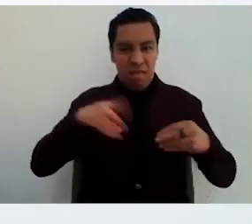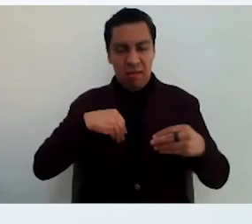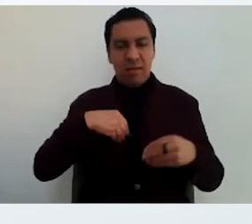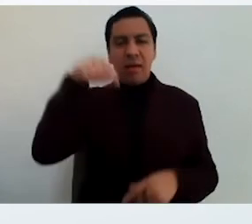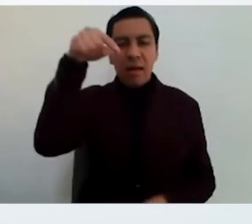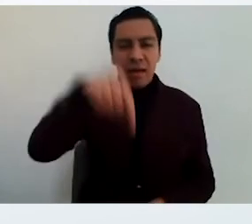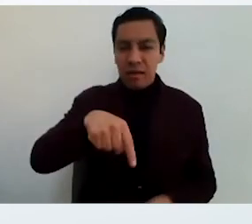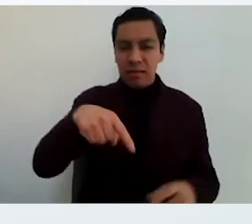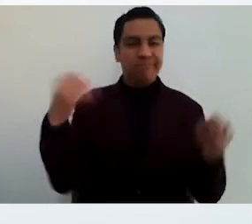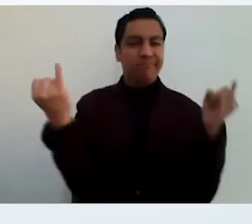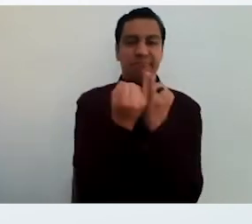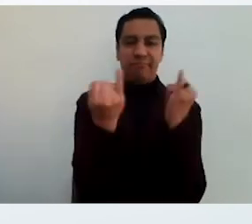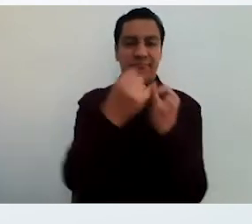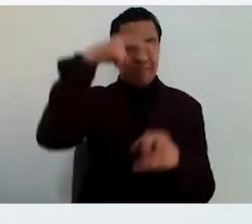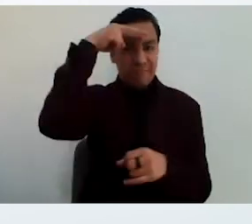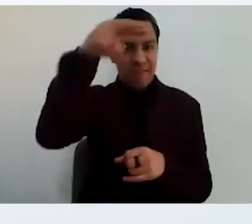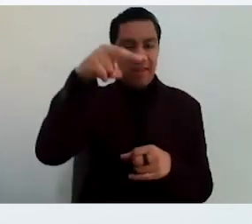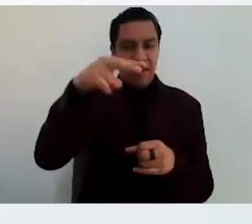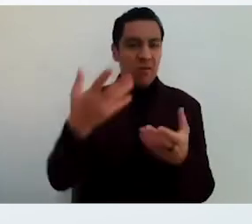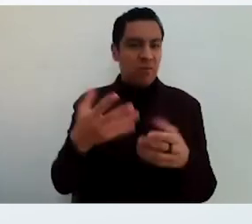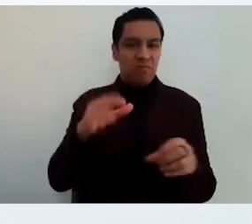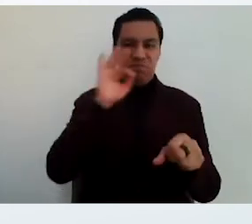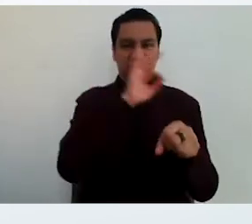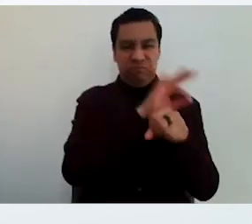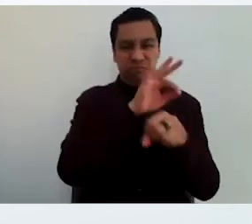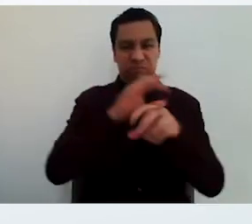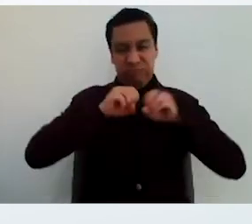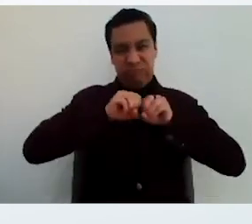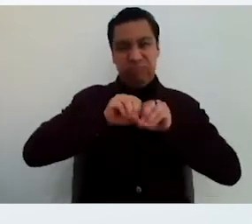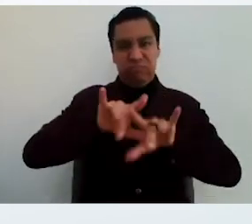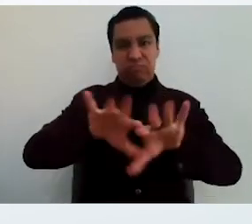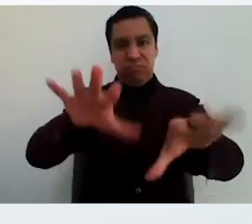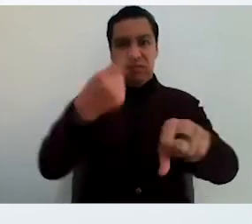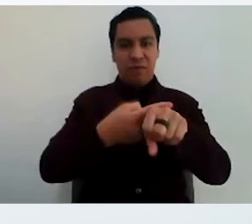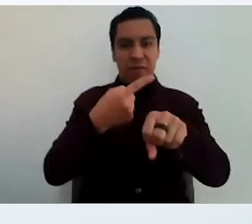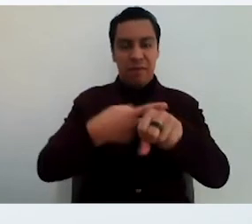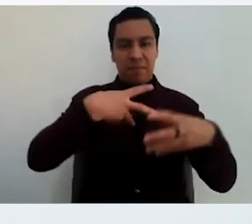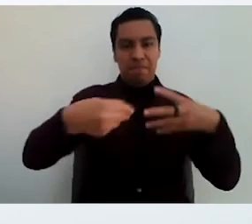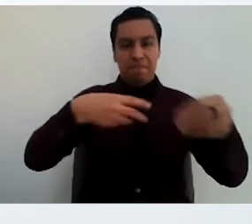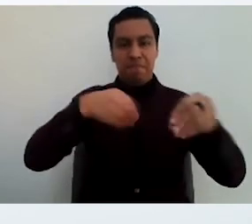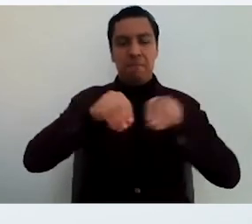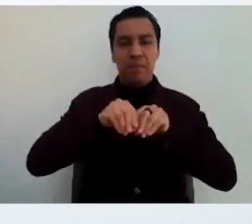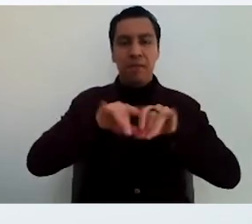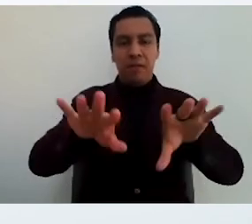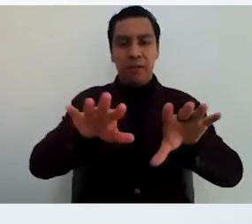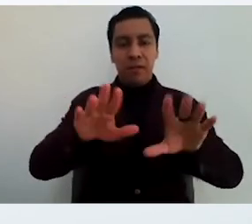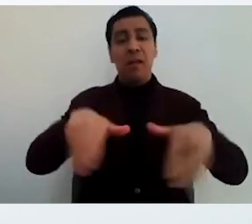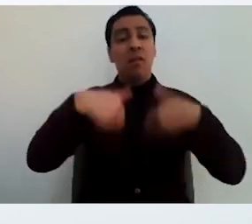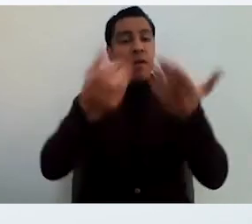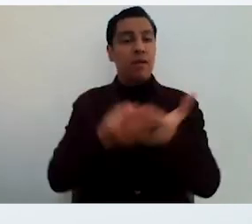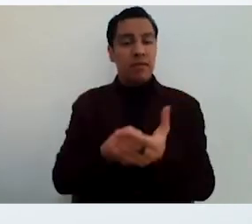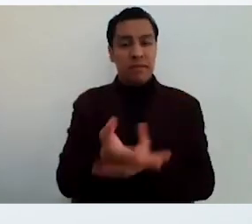por cada 10 habitantes. ¿Y qué puede pasar si la gente sale ya a la calle y si